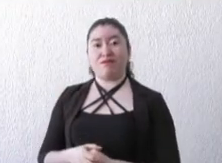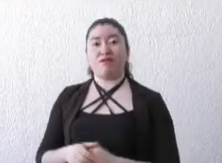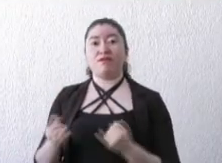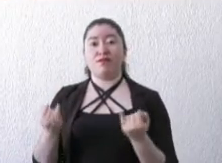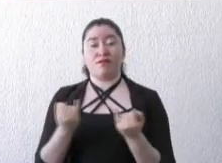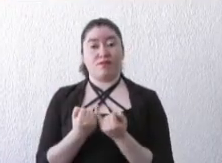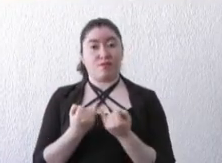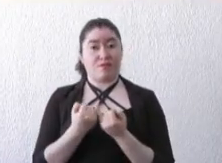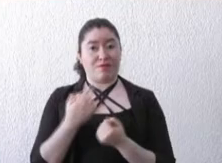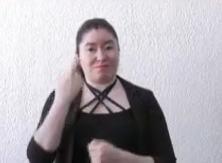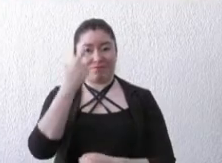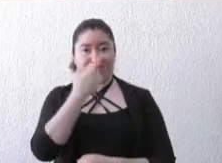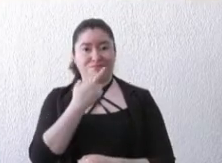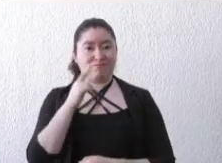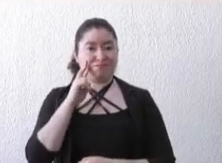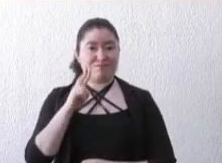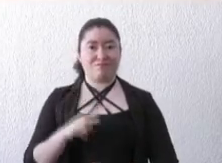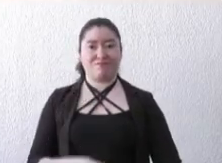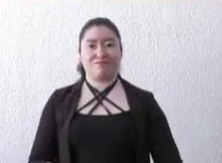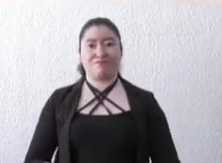sentido.